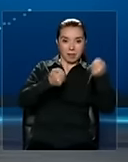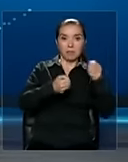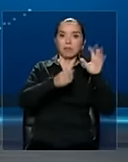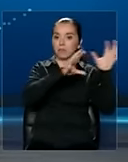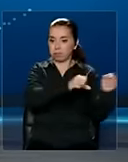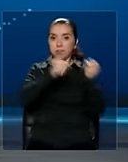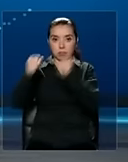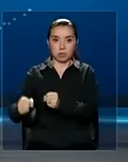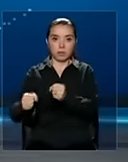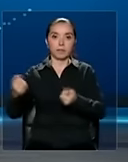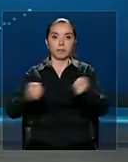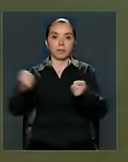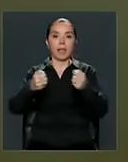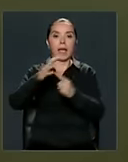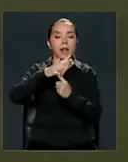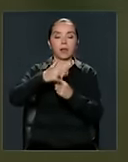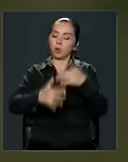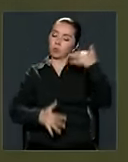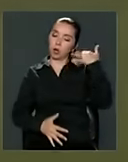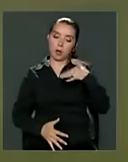para poder encontrarlos.